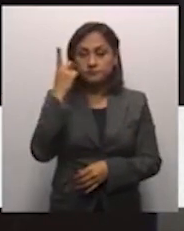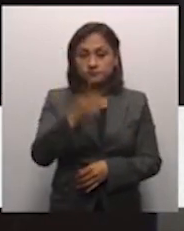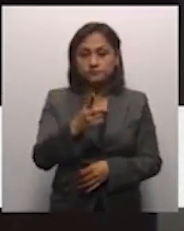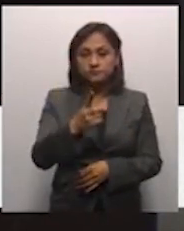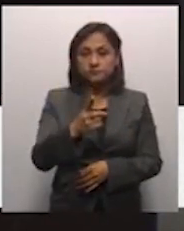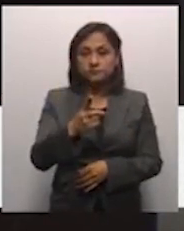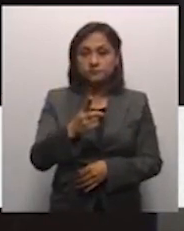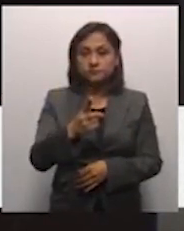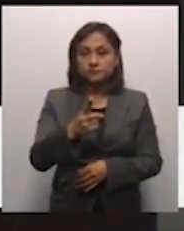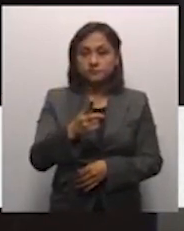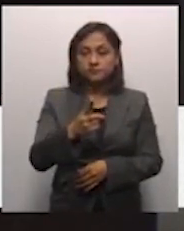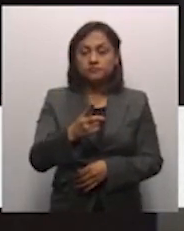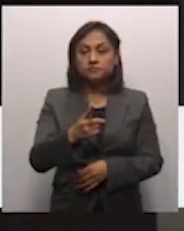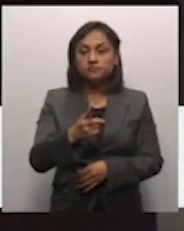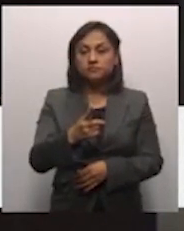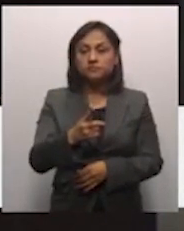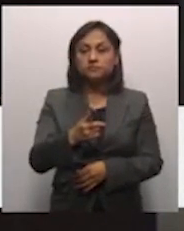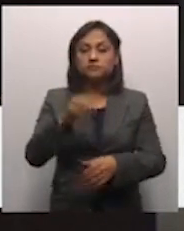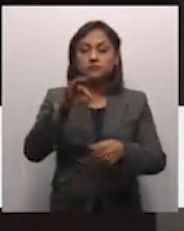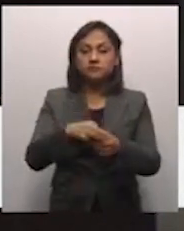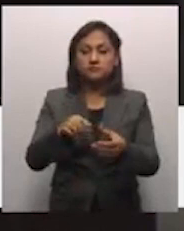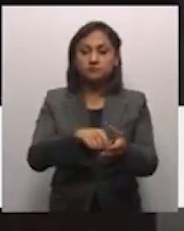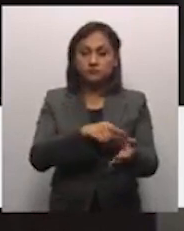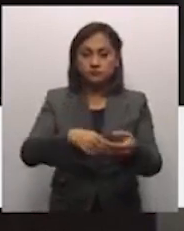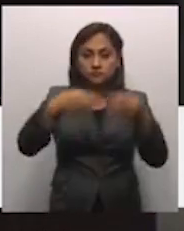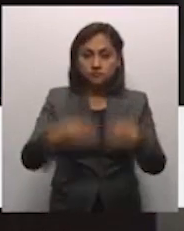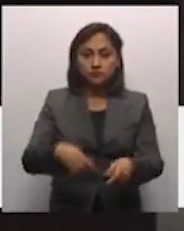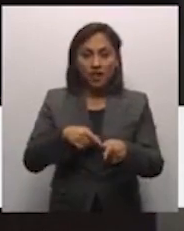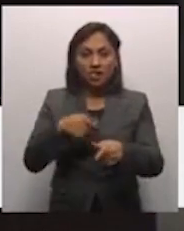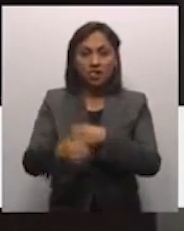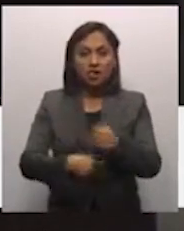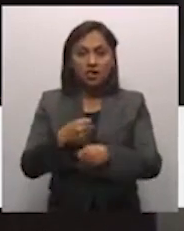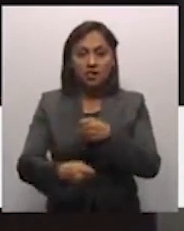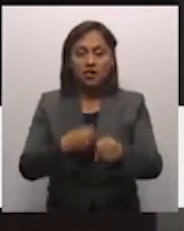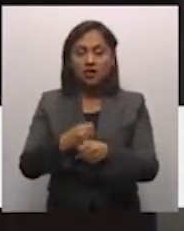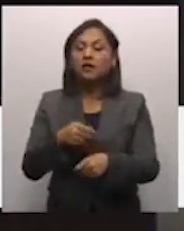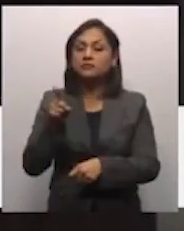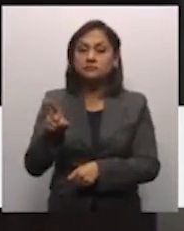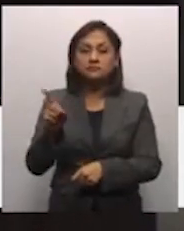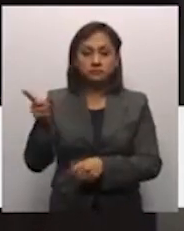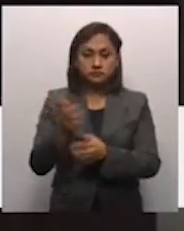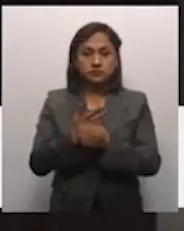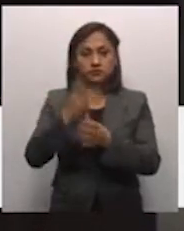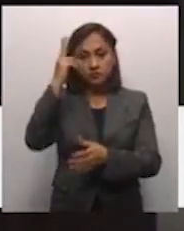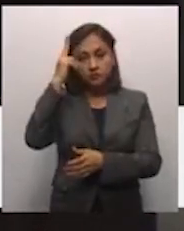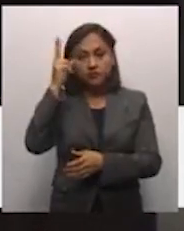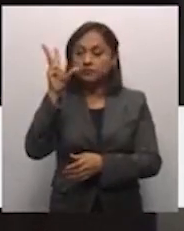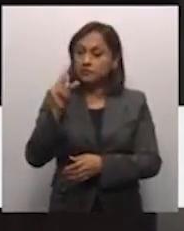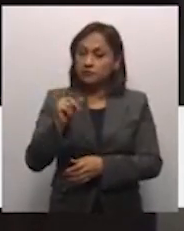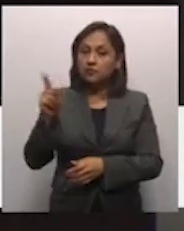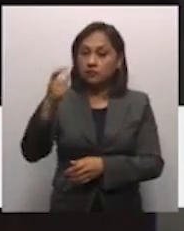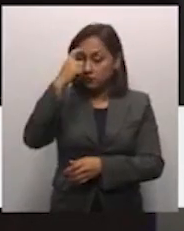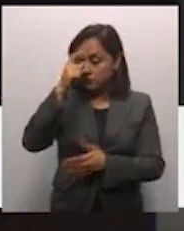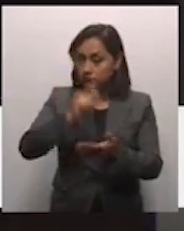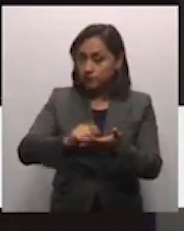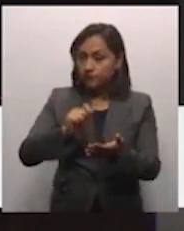lema sufragio efectivo no reelección es el presidente Porfirio Díaz, y en realidad el autor es José Vasconcelos, que luego